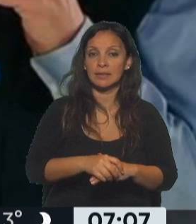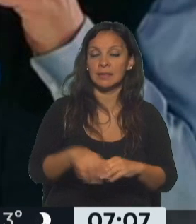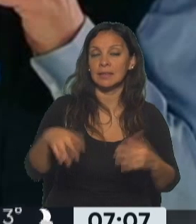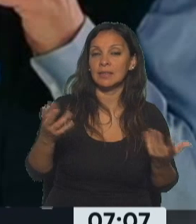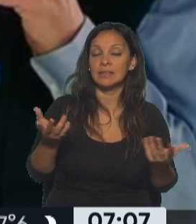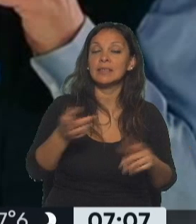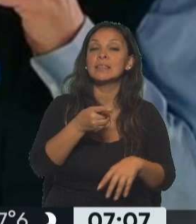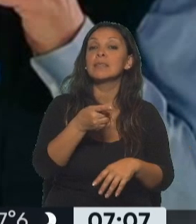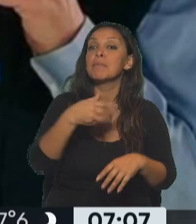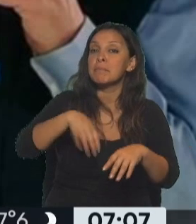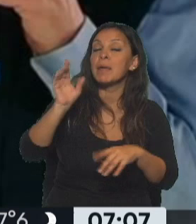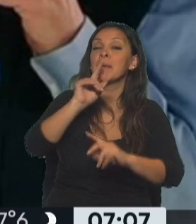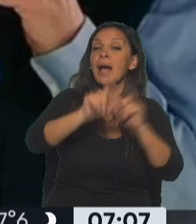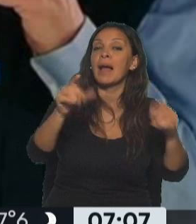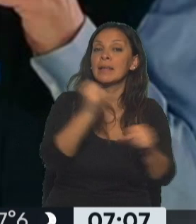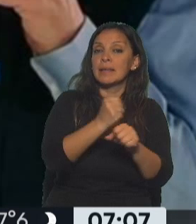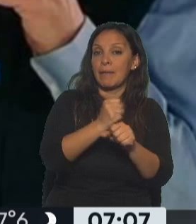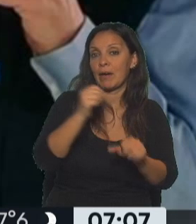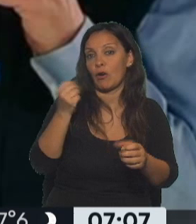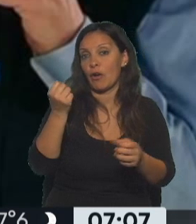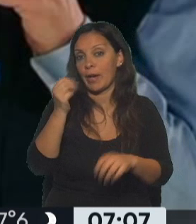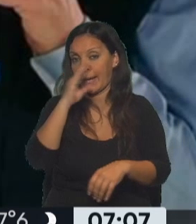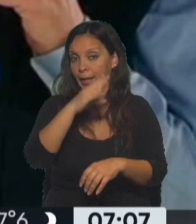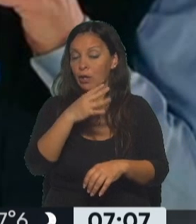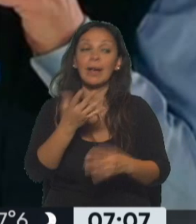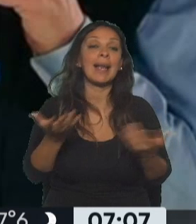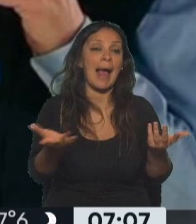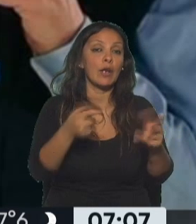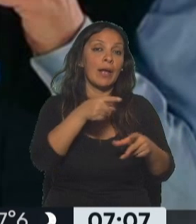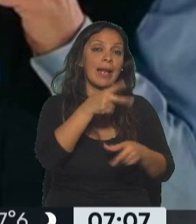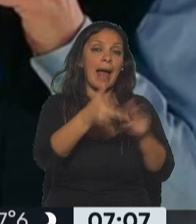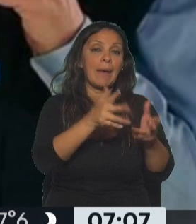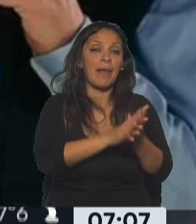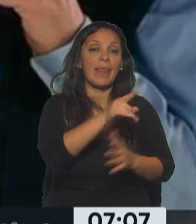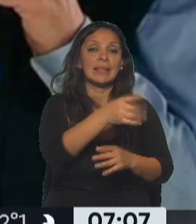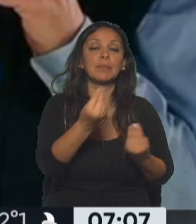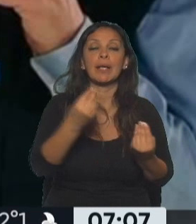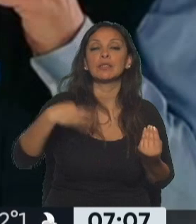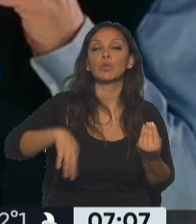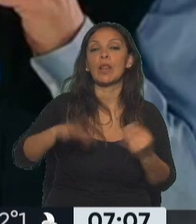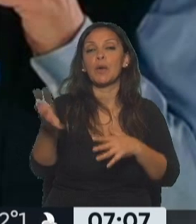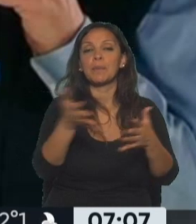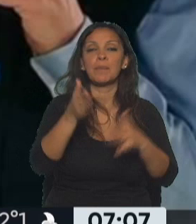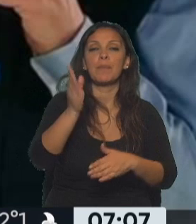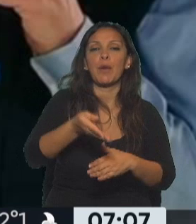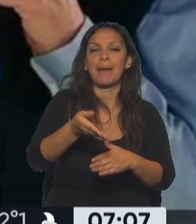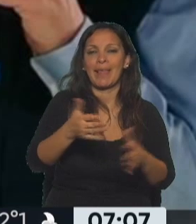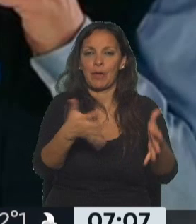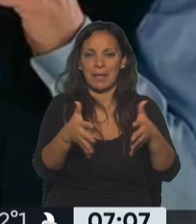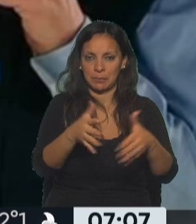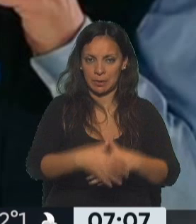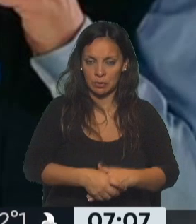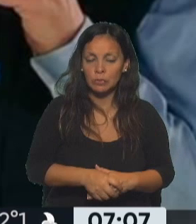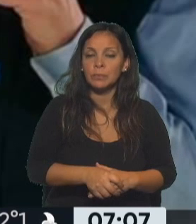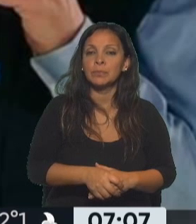trabajo informal, sí, ¿no? Porque ese es, o sea, a esa referencia hace porque ese es el salario promedio hoy en la Argentina. Entonces, claro, bueno, obviamente